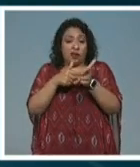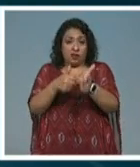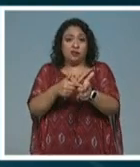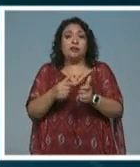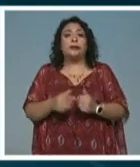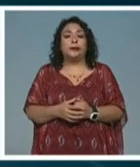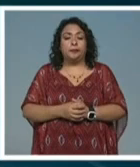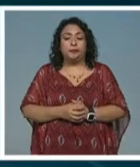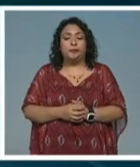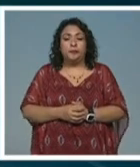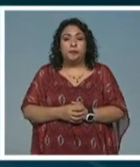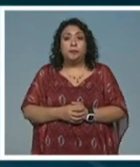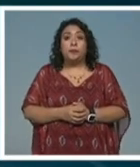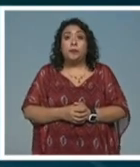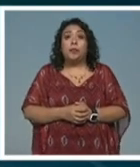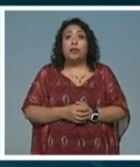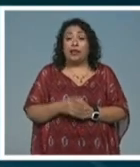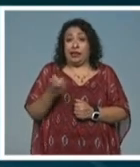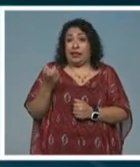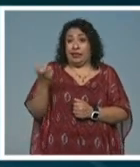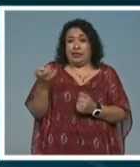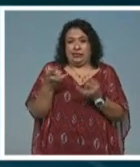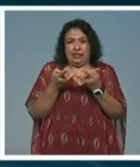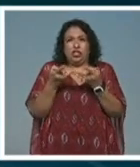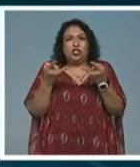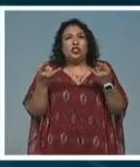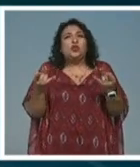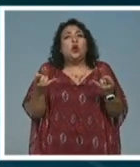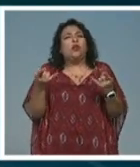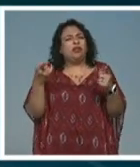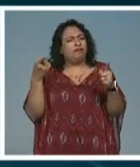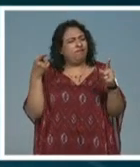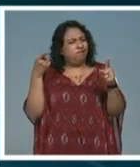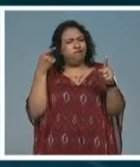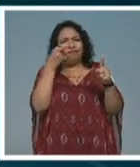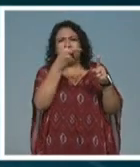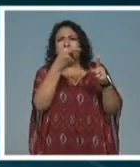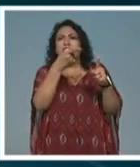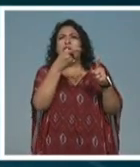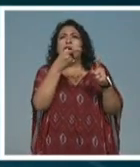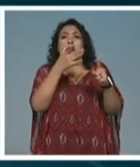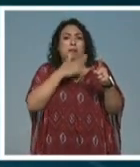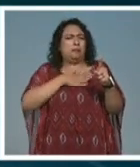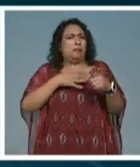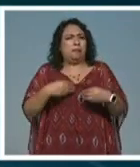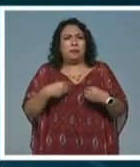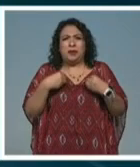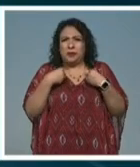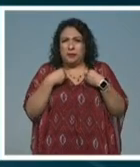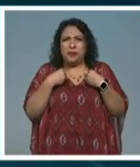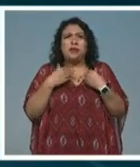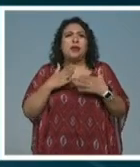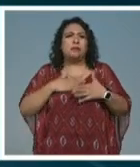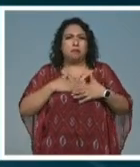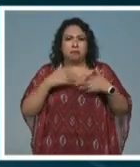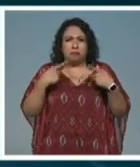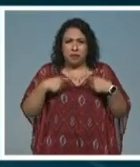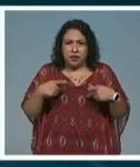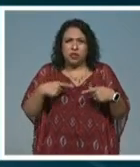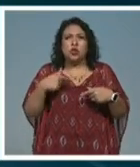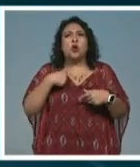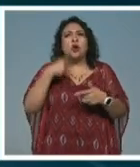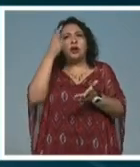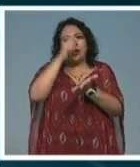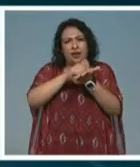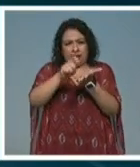padeciendo. Esta es una historia que es central, fundamental en mi vida, como persona, como